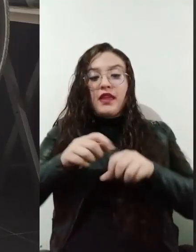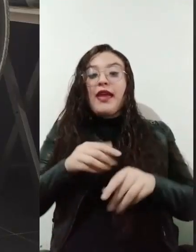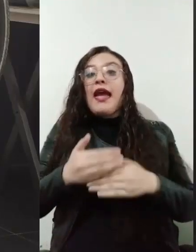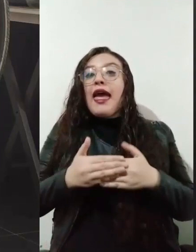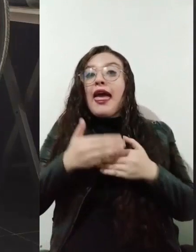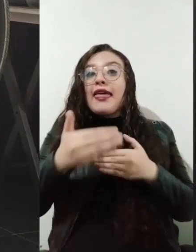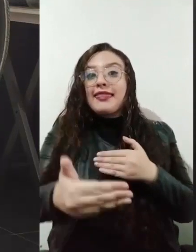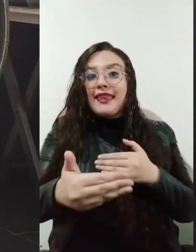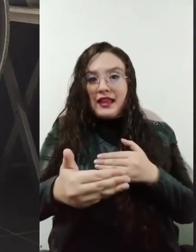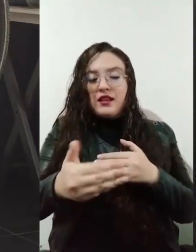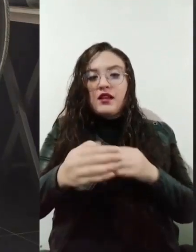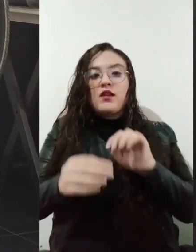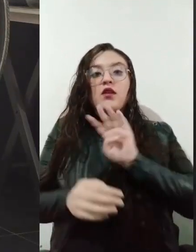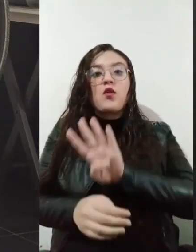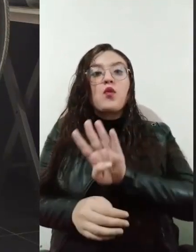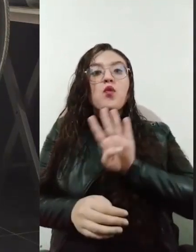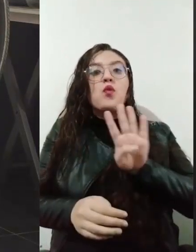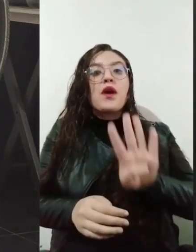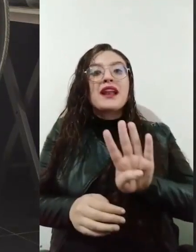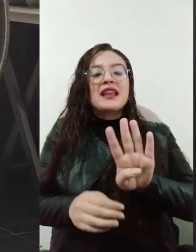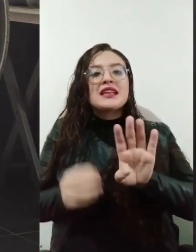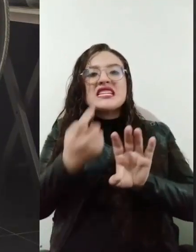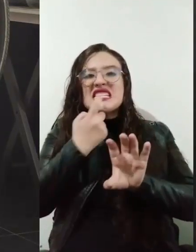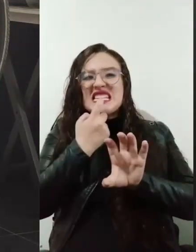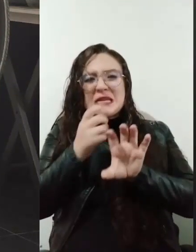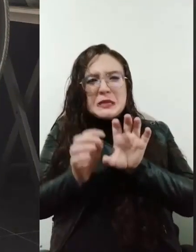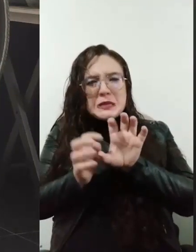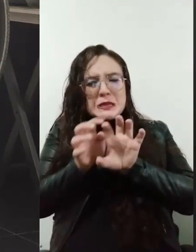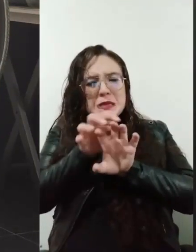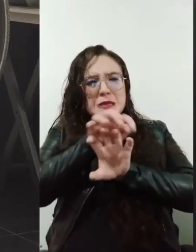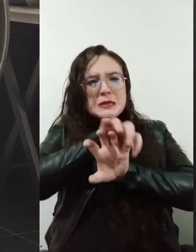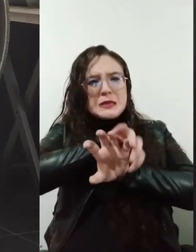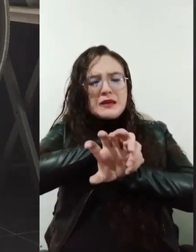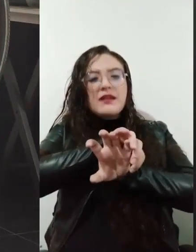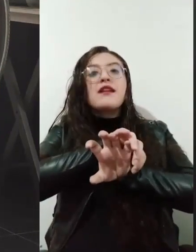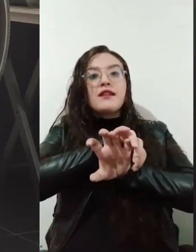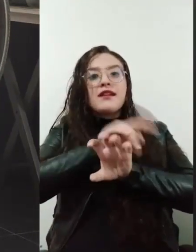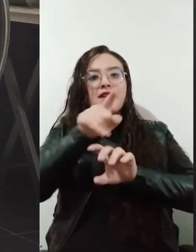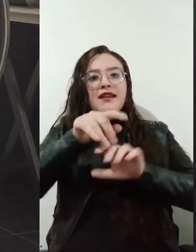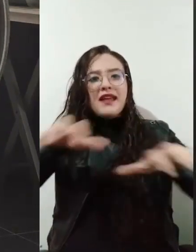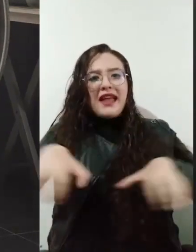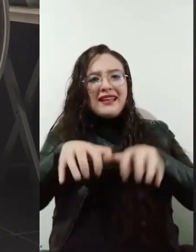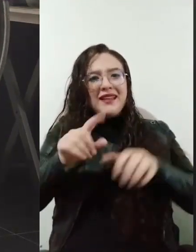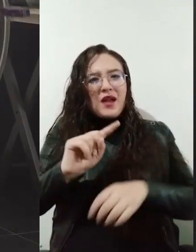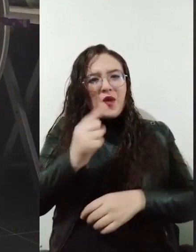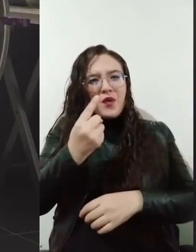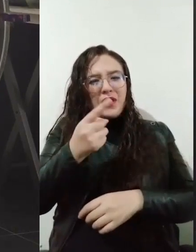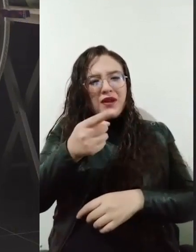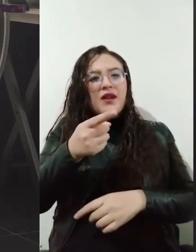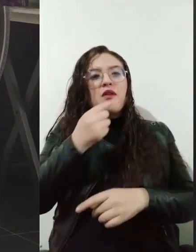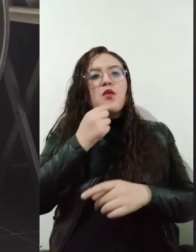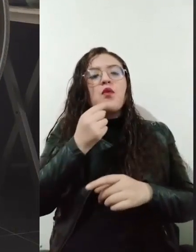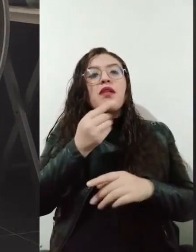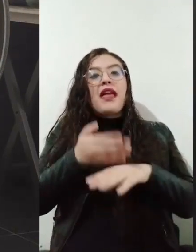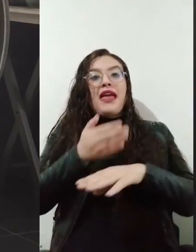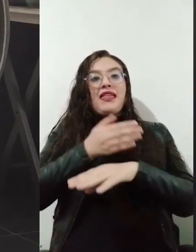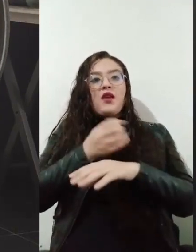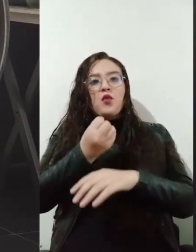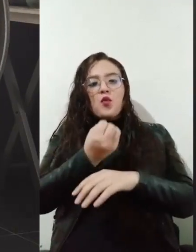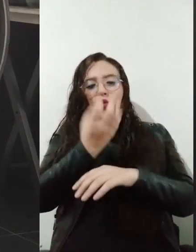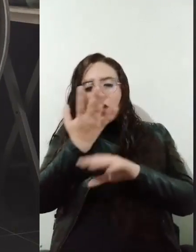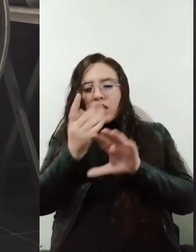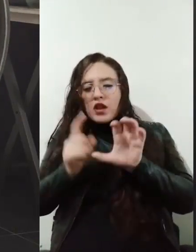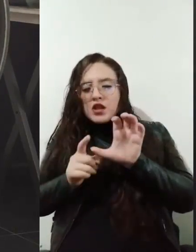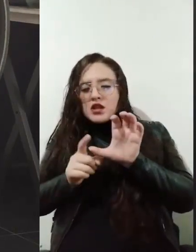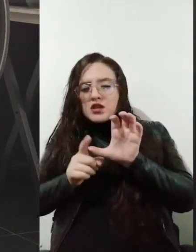En mi bicicleta, el piñón delantero tiene 44 dientes. La actividad número 1, la actividad que tienen que